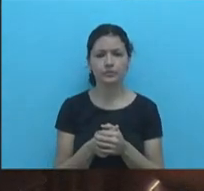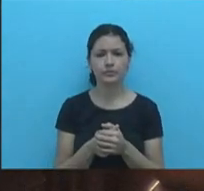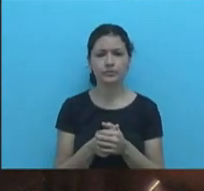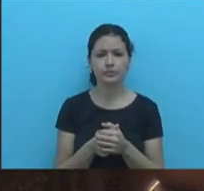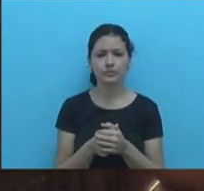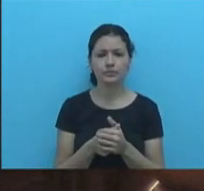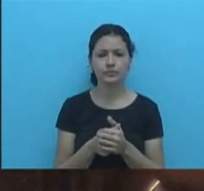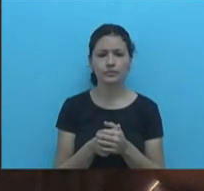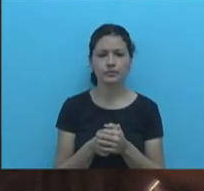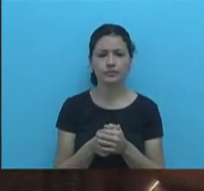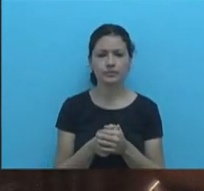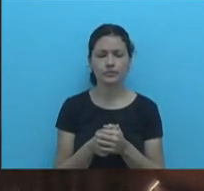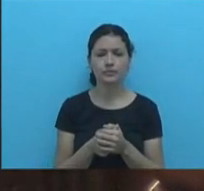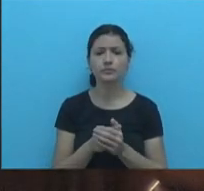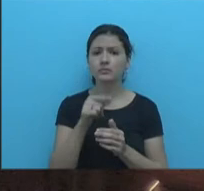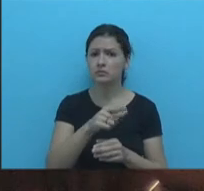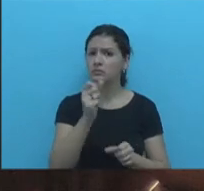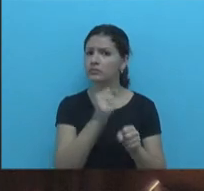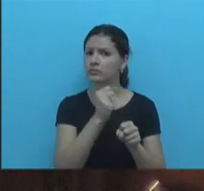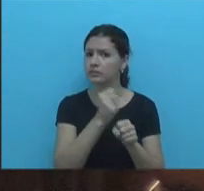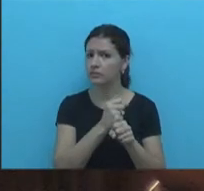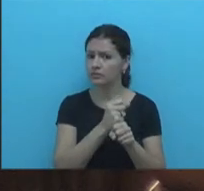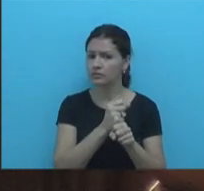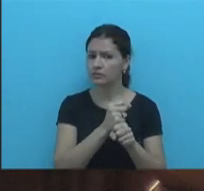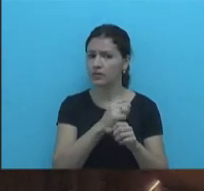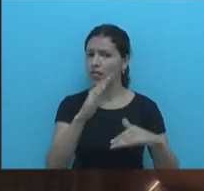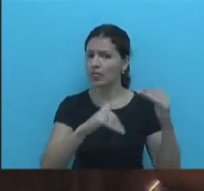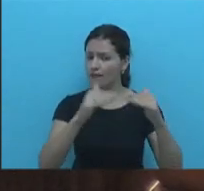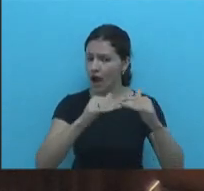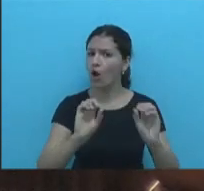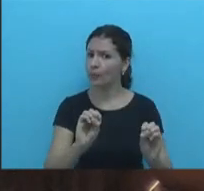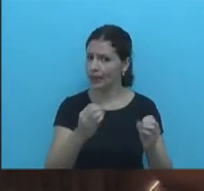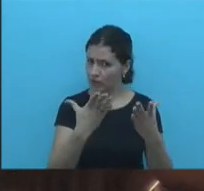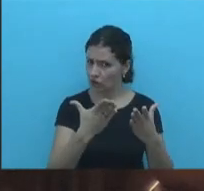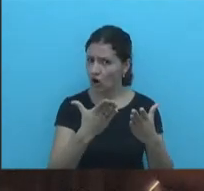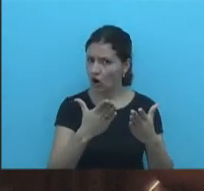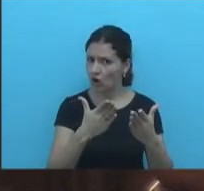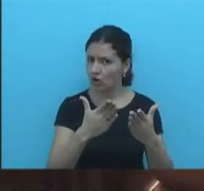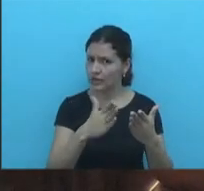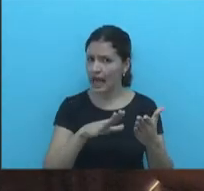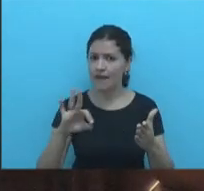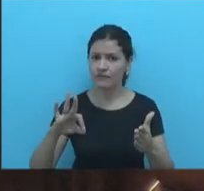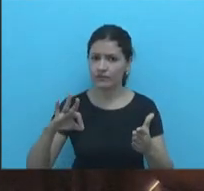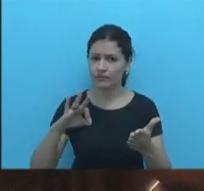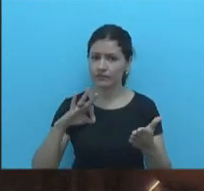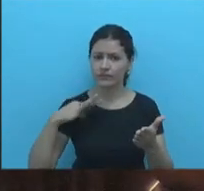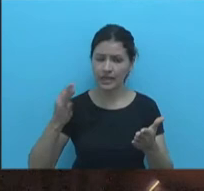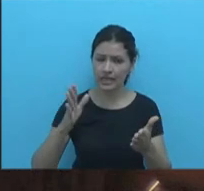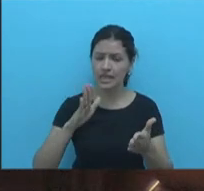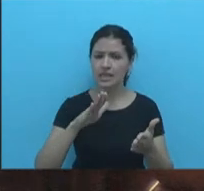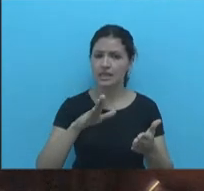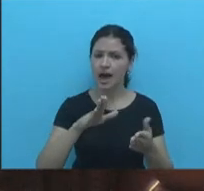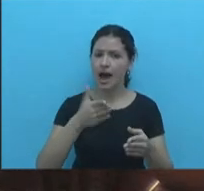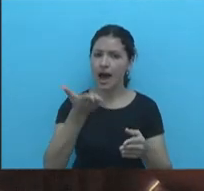Si bien la realización de las obras antedescriptas han mejorado y mucho la situación de riesgo que se